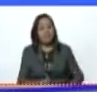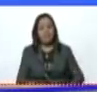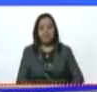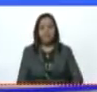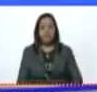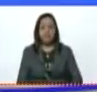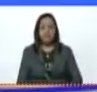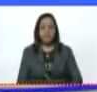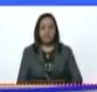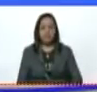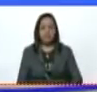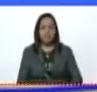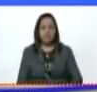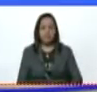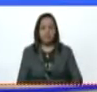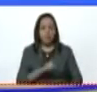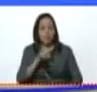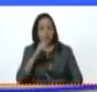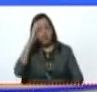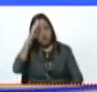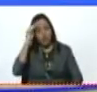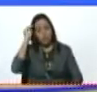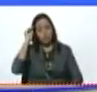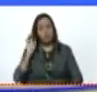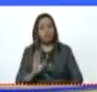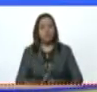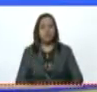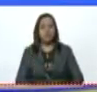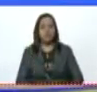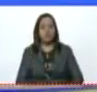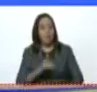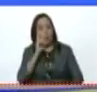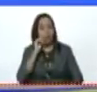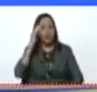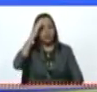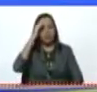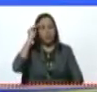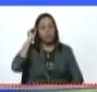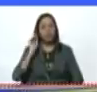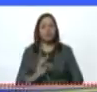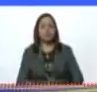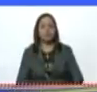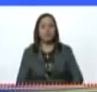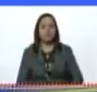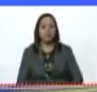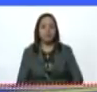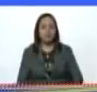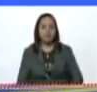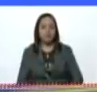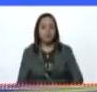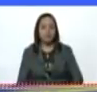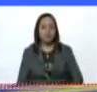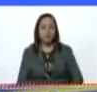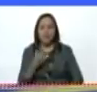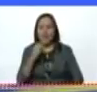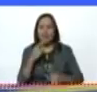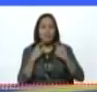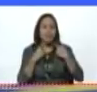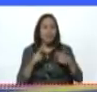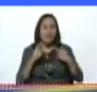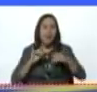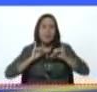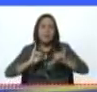Donald, Mr. Donald Trump. Te han llevado al fracaso y los